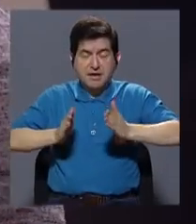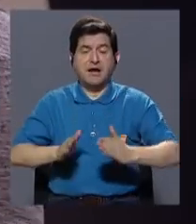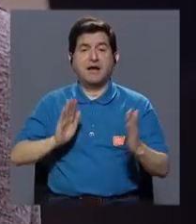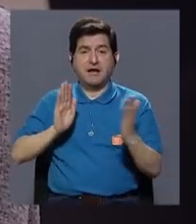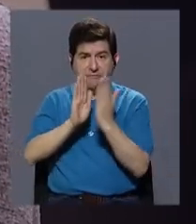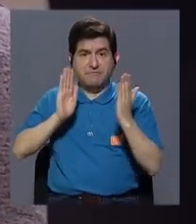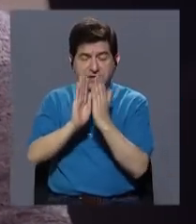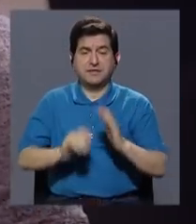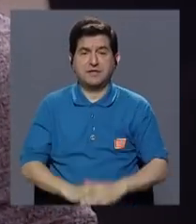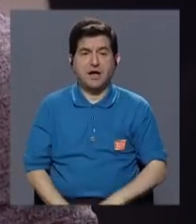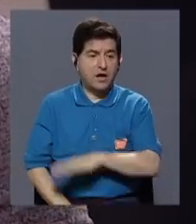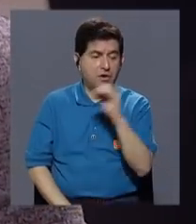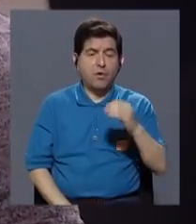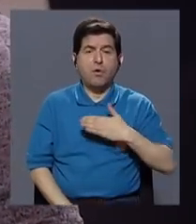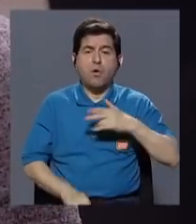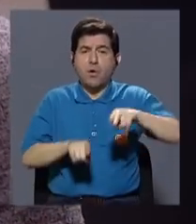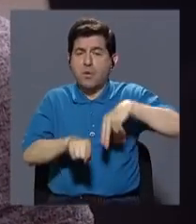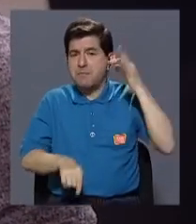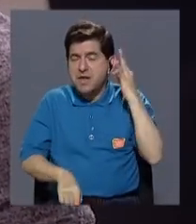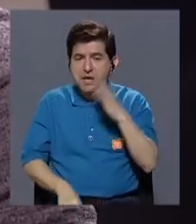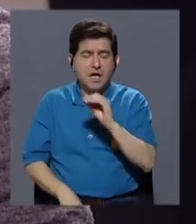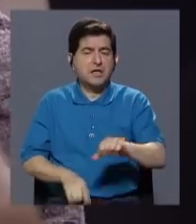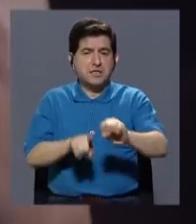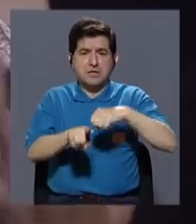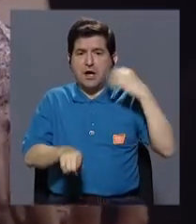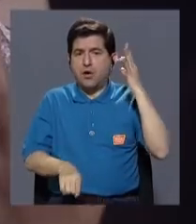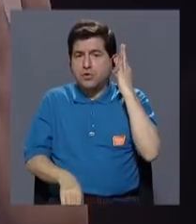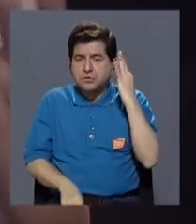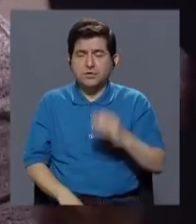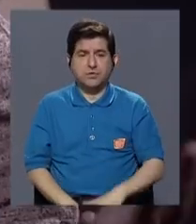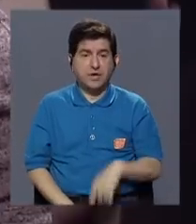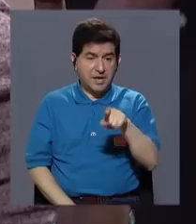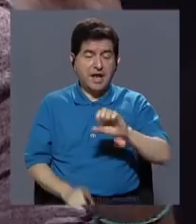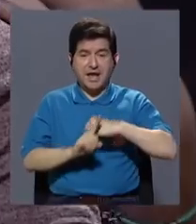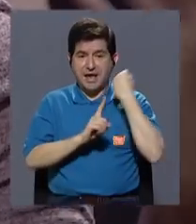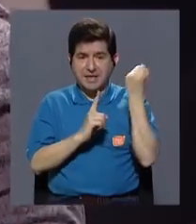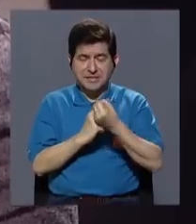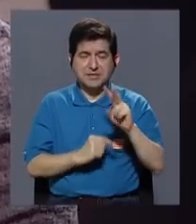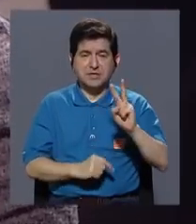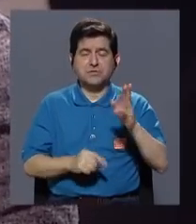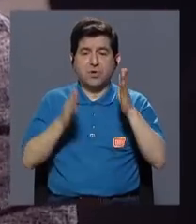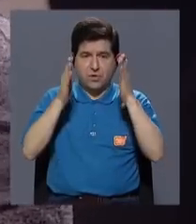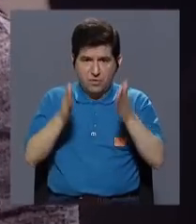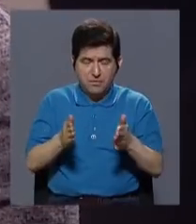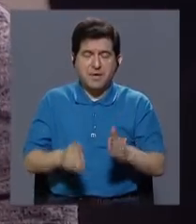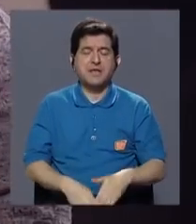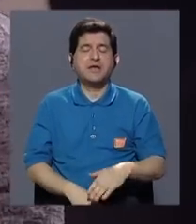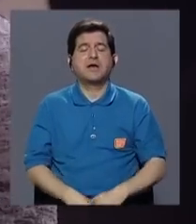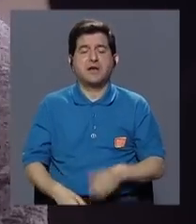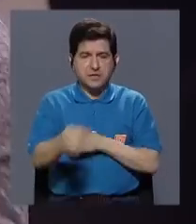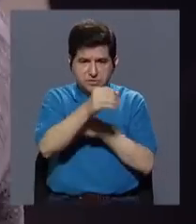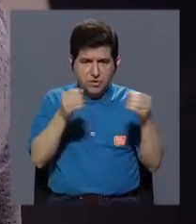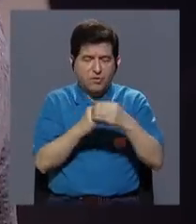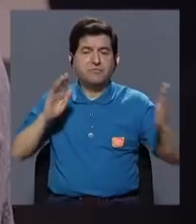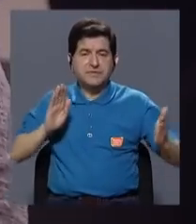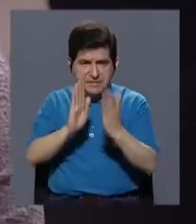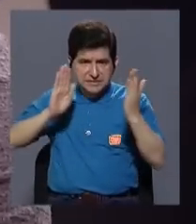estas son las realidades a las que se va a enfrentar mi nieta mi sobrina me compensa la realidad que afronta mi compañera de oficina